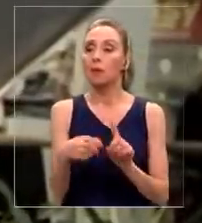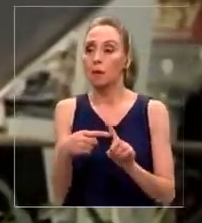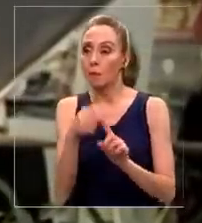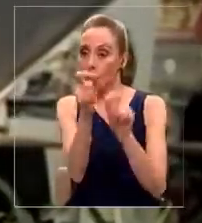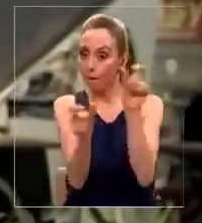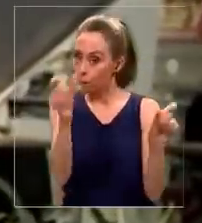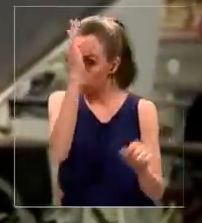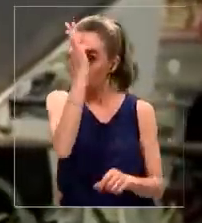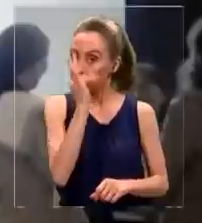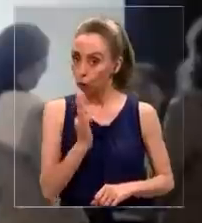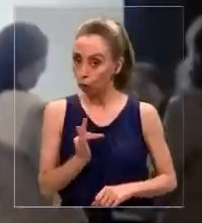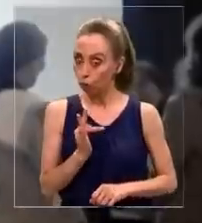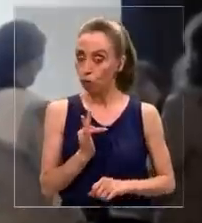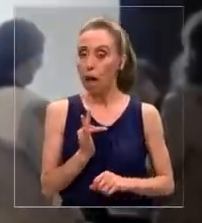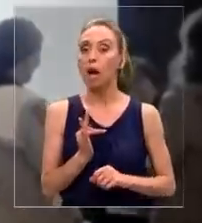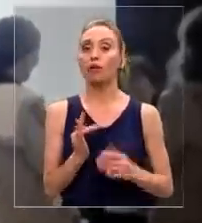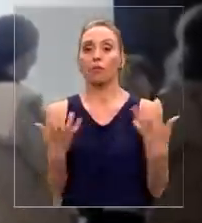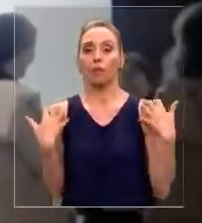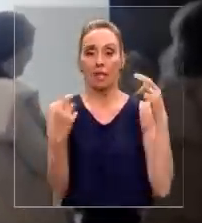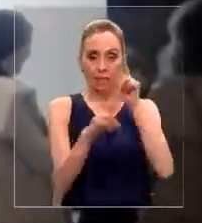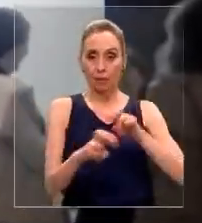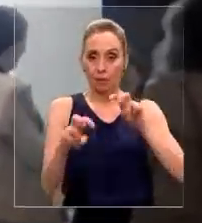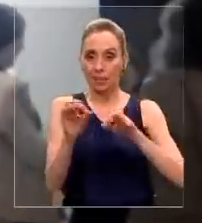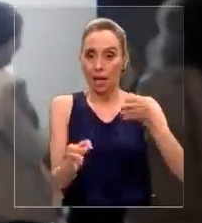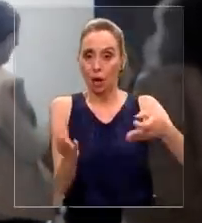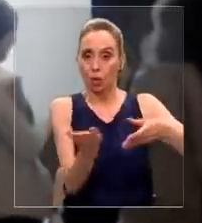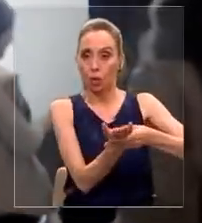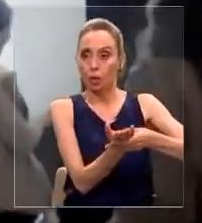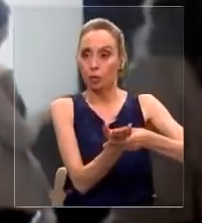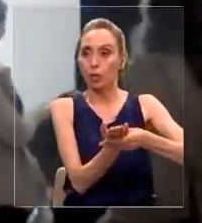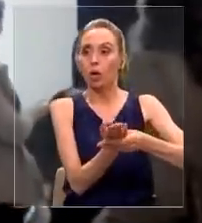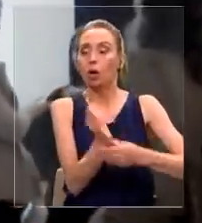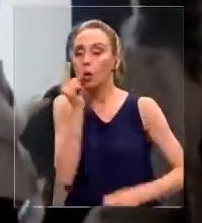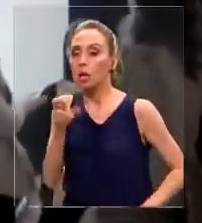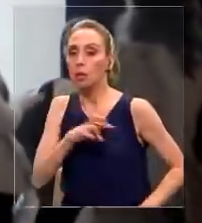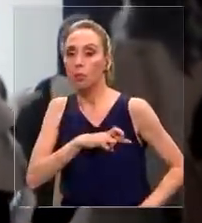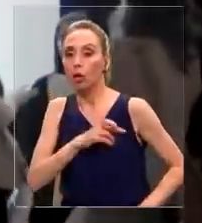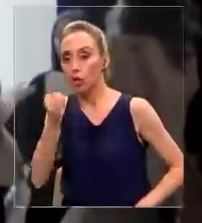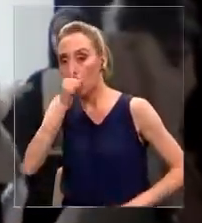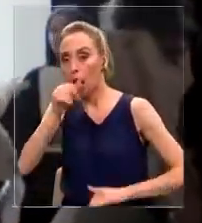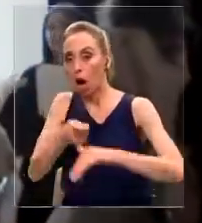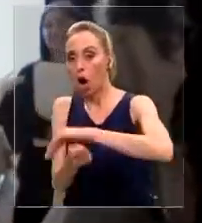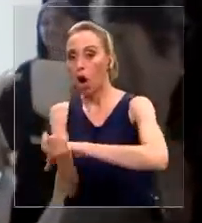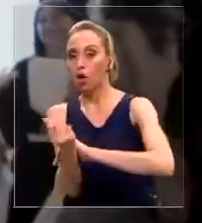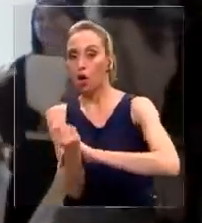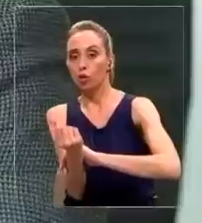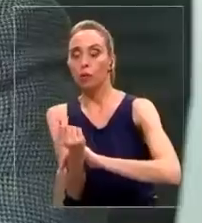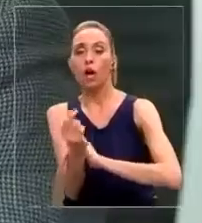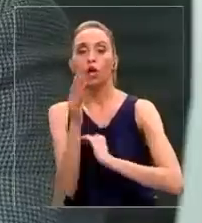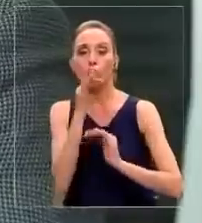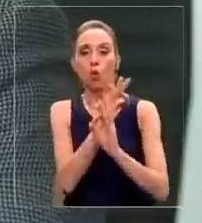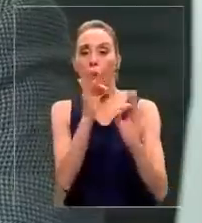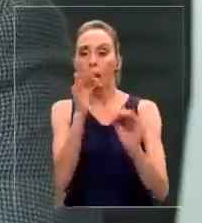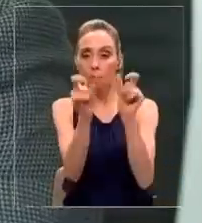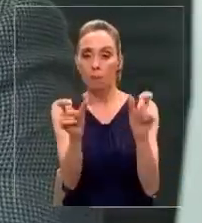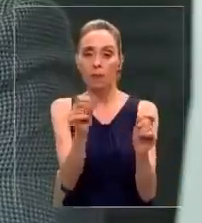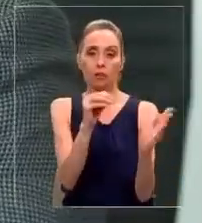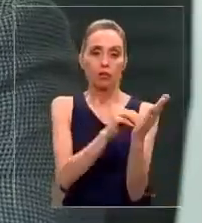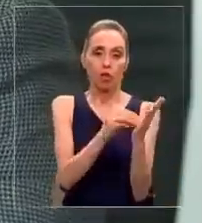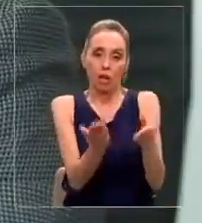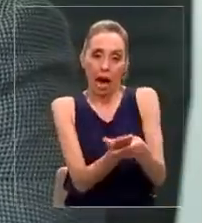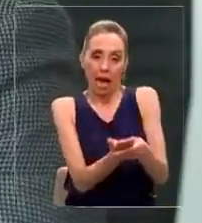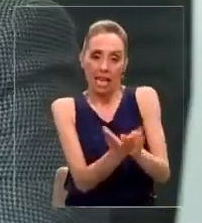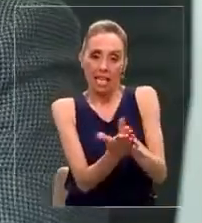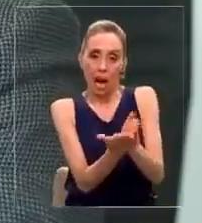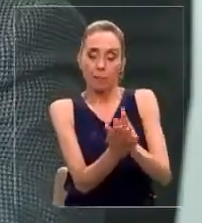varios de los funcionarios que estaban investigando en esta causa hoy día están imputados por delitos de corrupción. Nadie en la carpeta de investigación puede